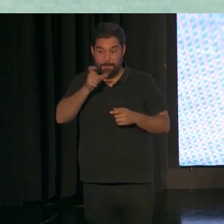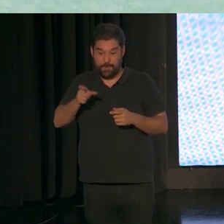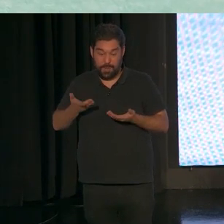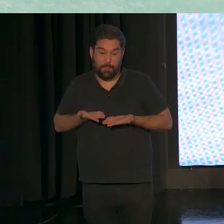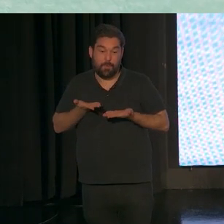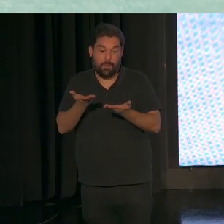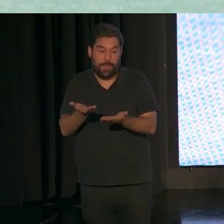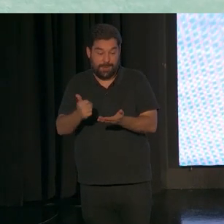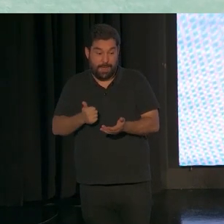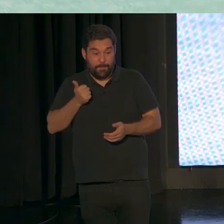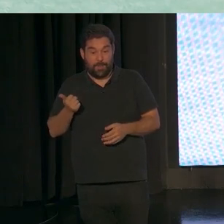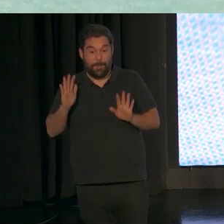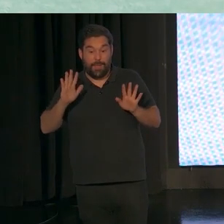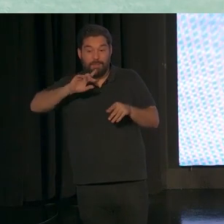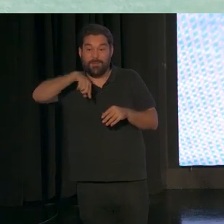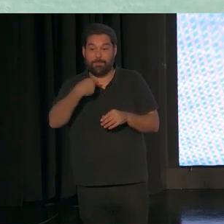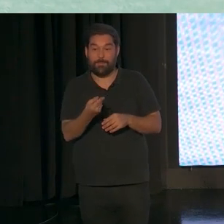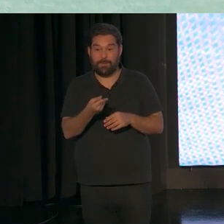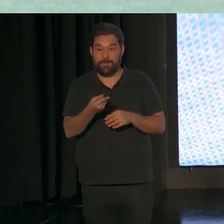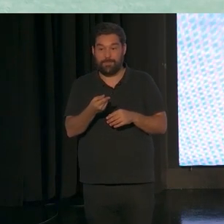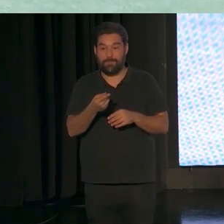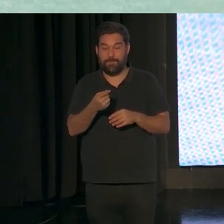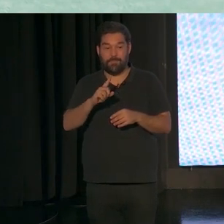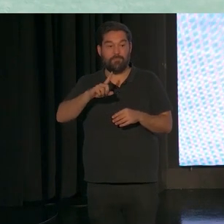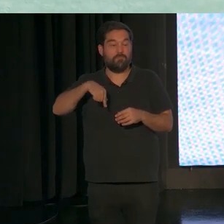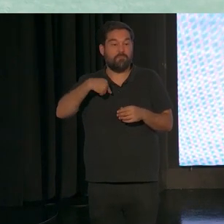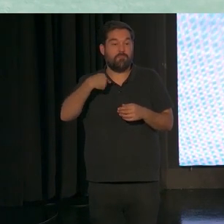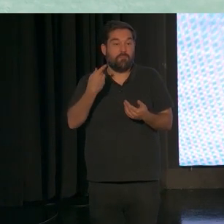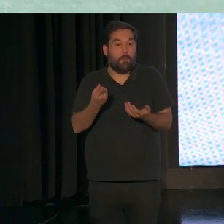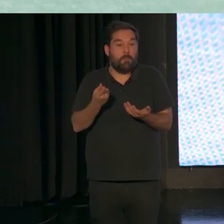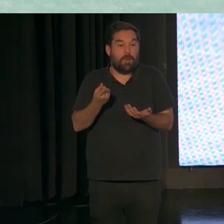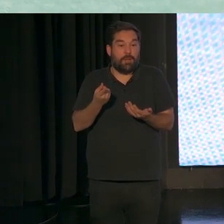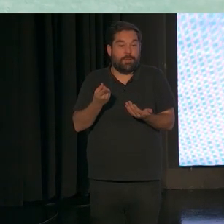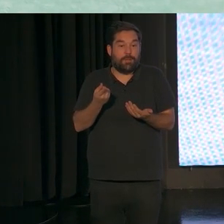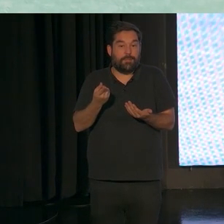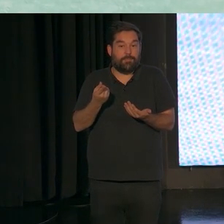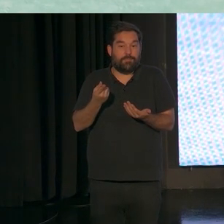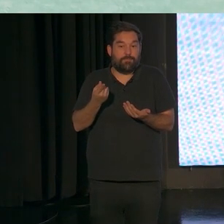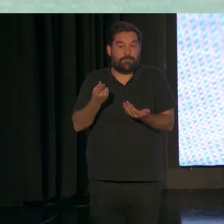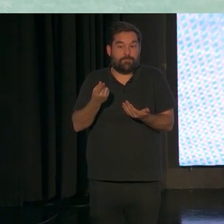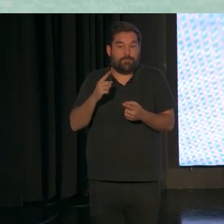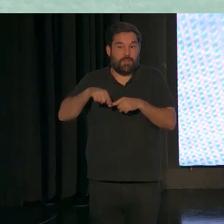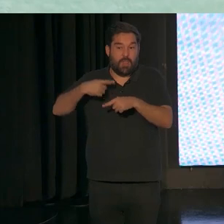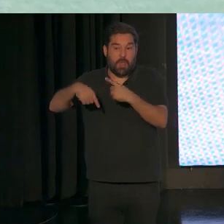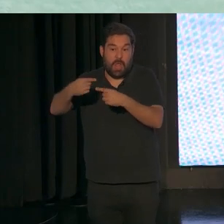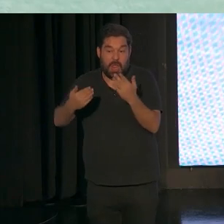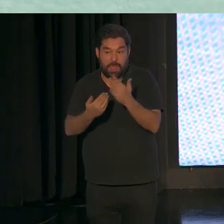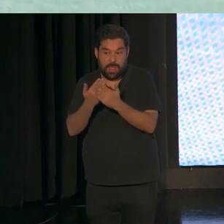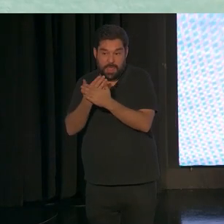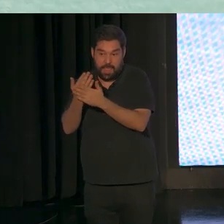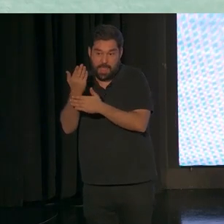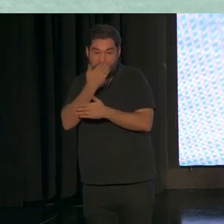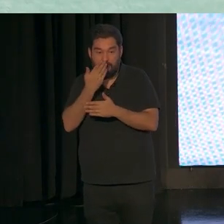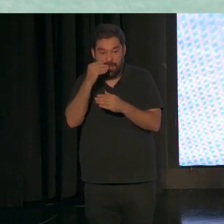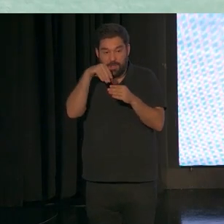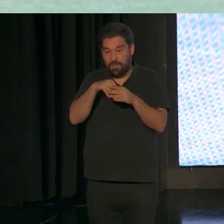y sin embargo luego pues no no no no utilizamos esto en el día a día de las de las escuelas me